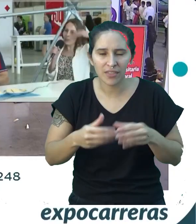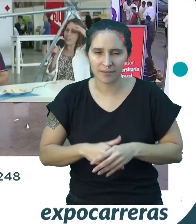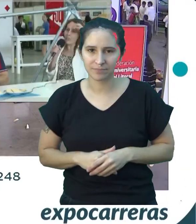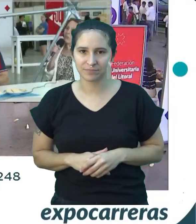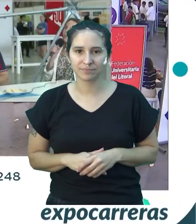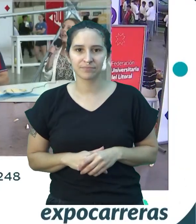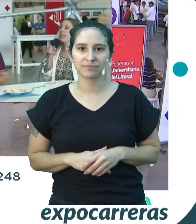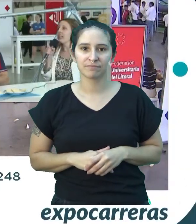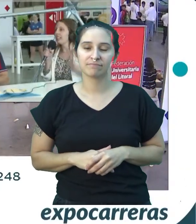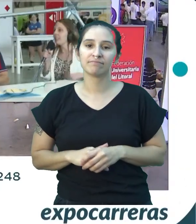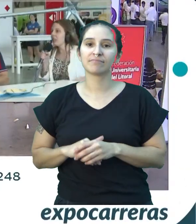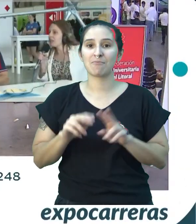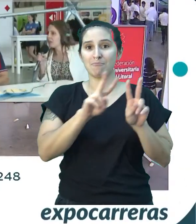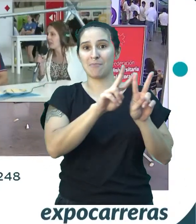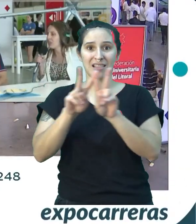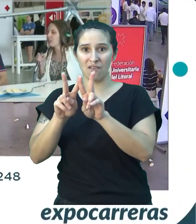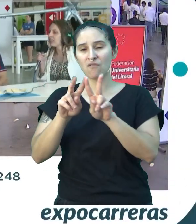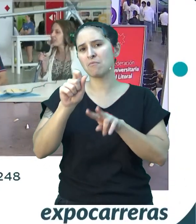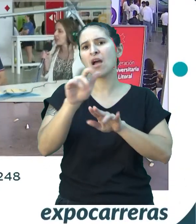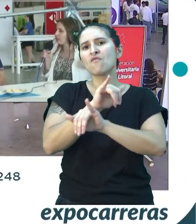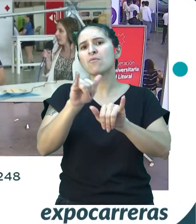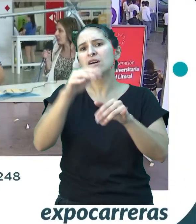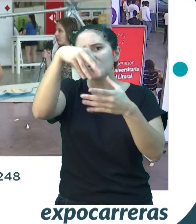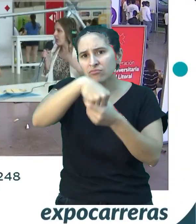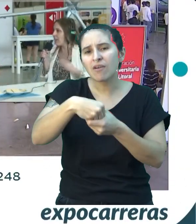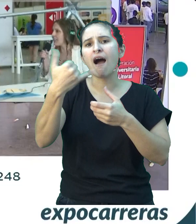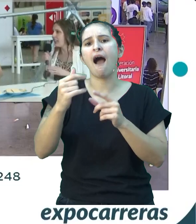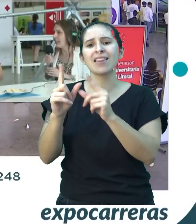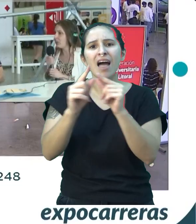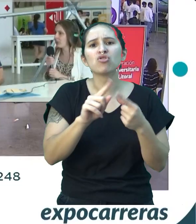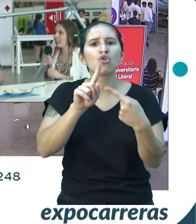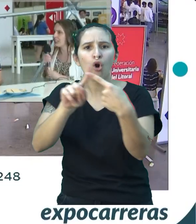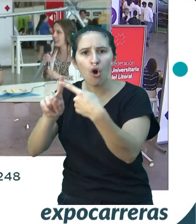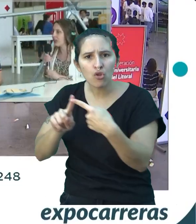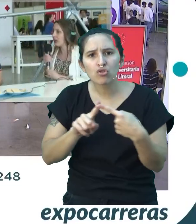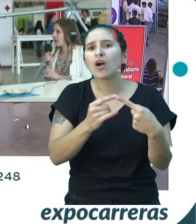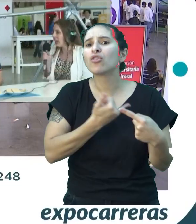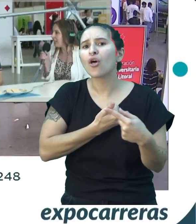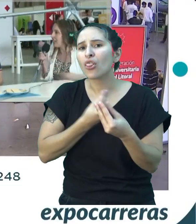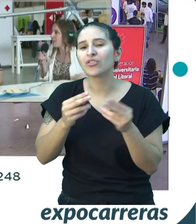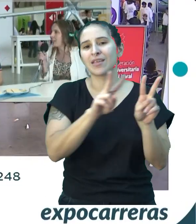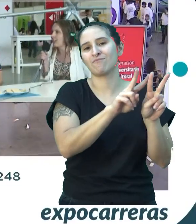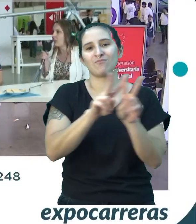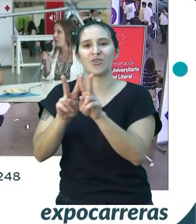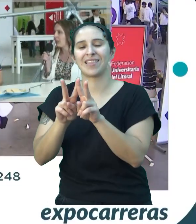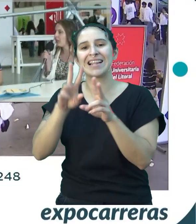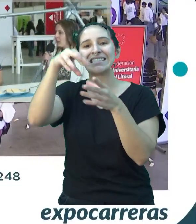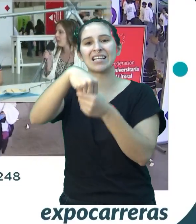la plataforma en la que tienen toda la información y hay datos de contacto y demás es el portal de inserción laboral. La página